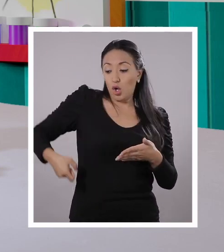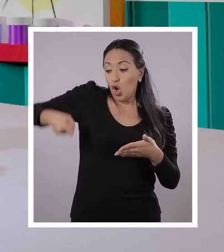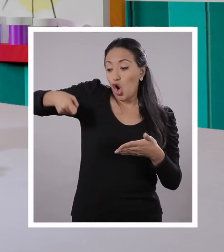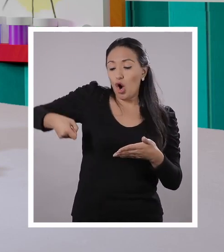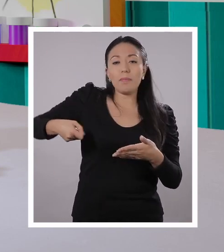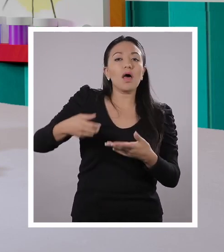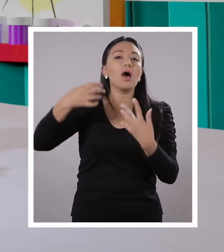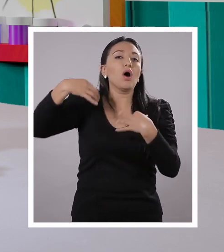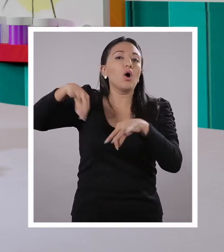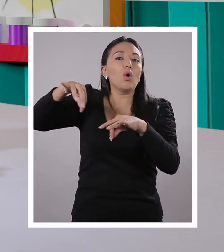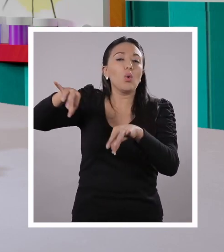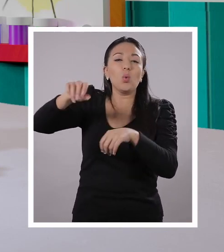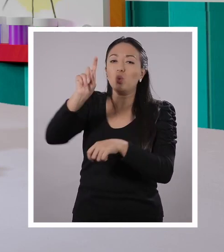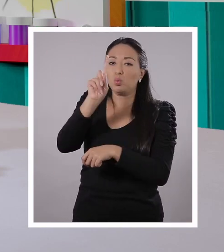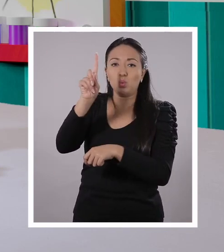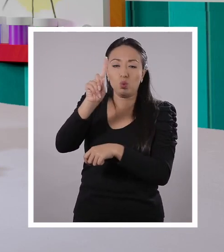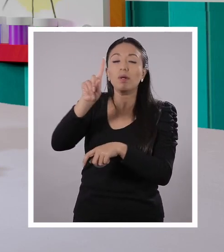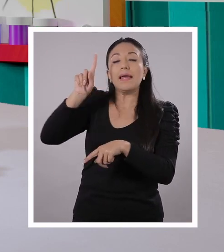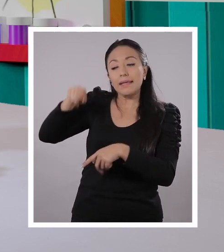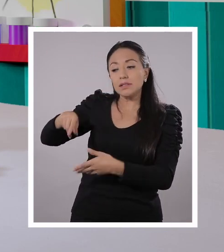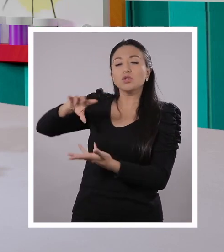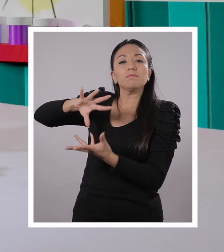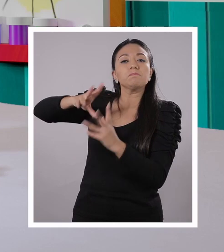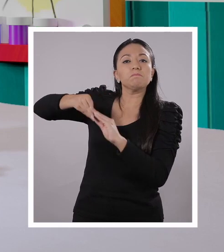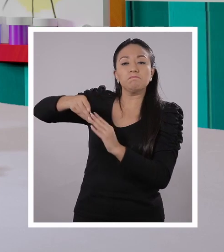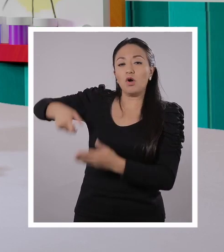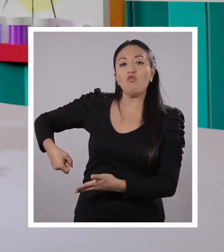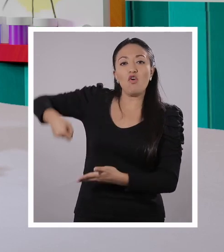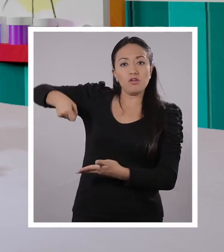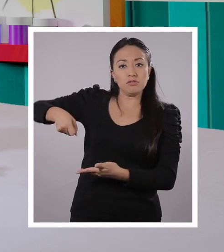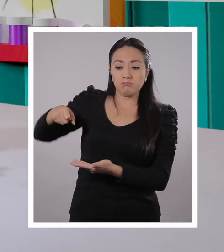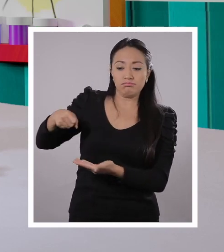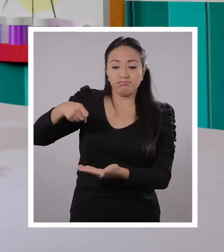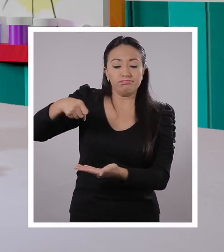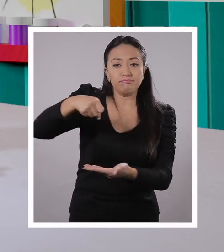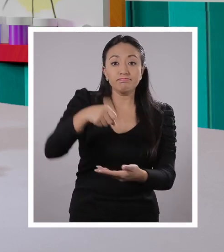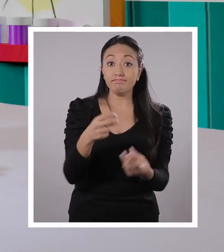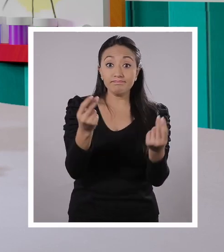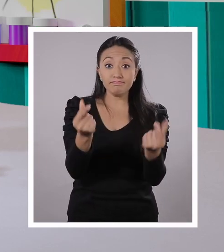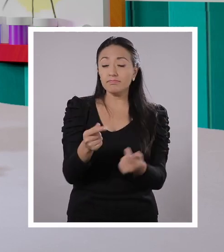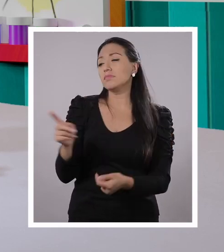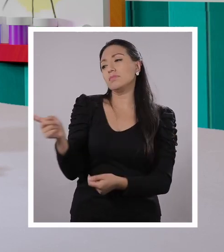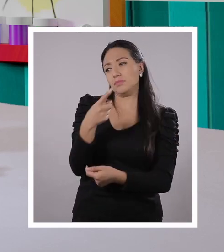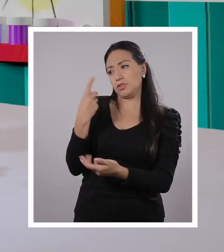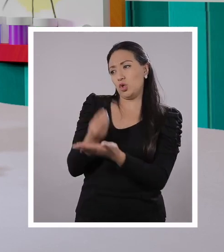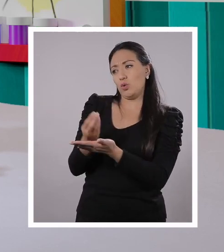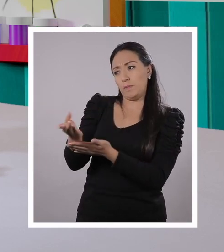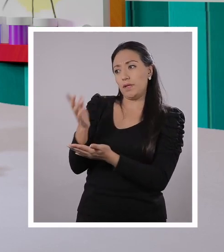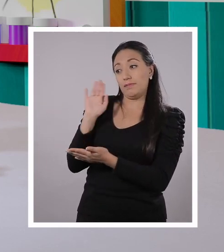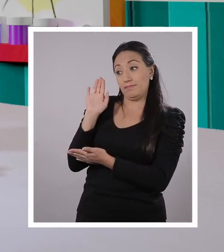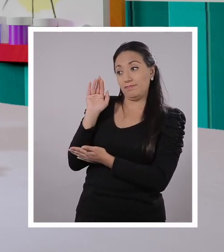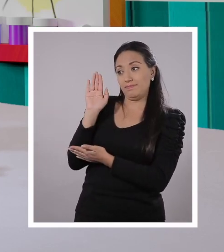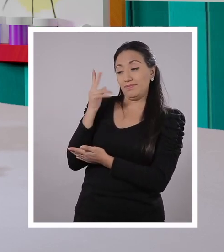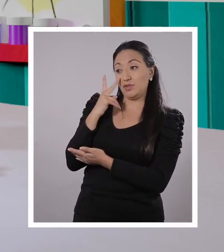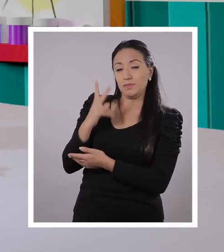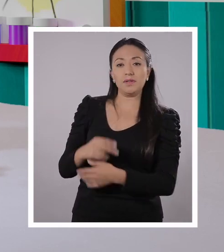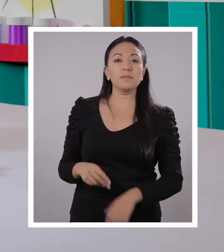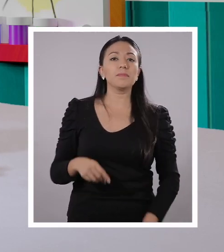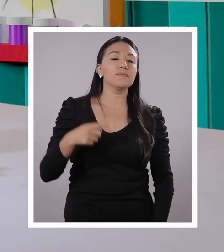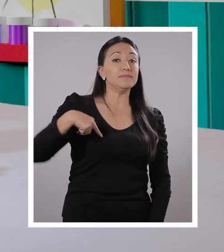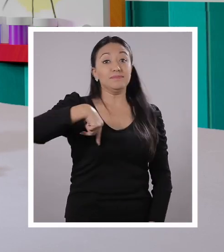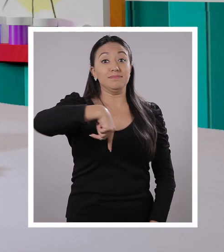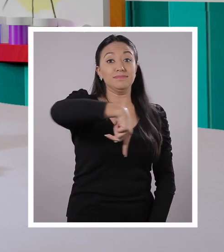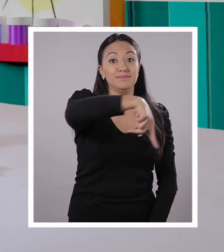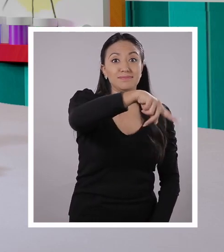hacer las compras en un bolso reciclable. ¡Perfecto! ¿Estás listo? ¡Listísimo! ¿Están listos, chicos? Muy bien, gracias, Pancho. Yo te espero aquí.